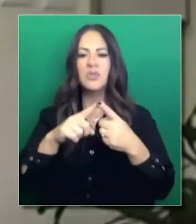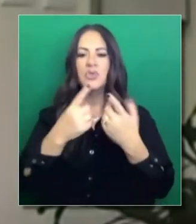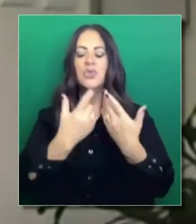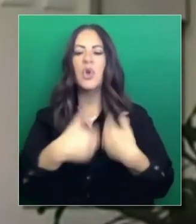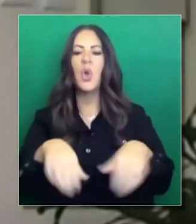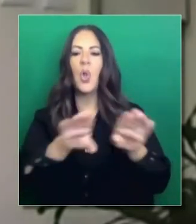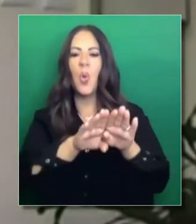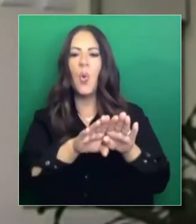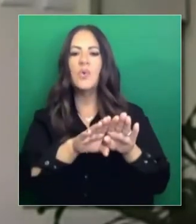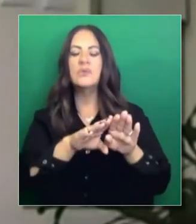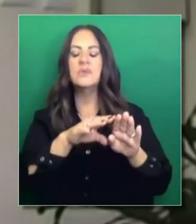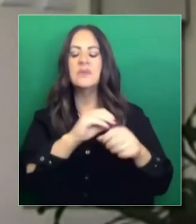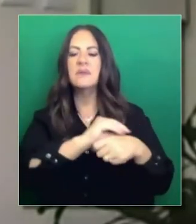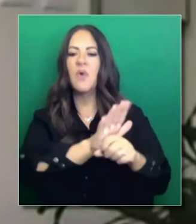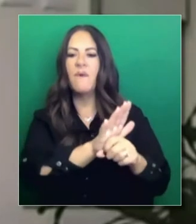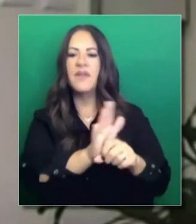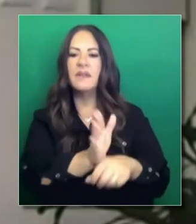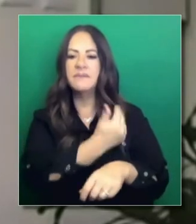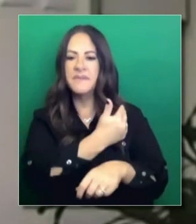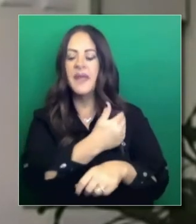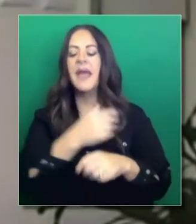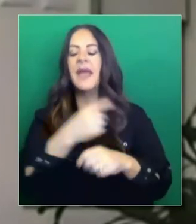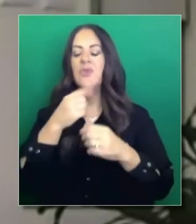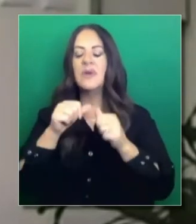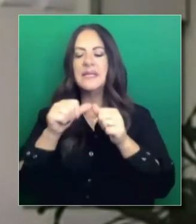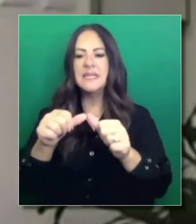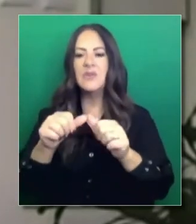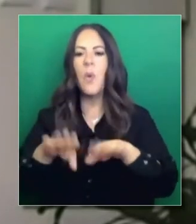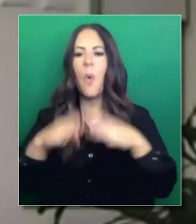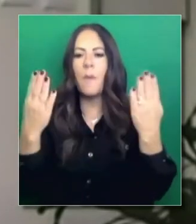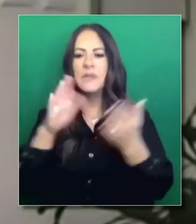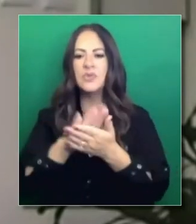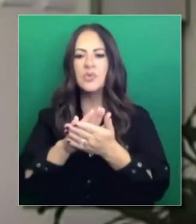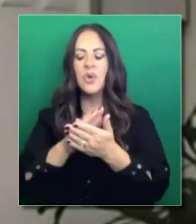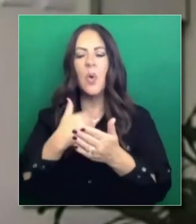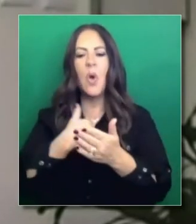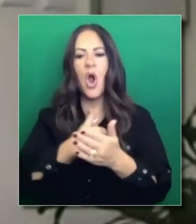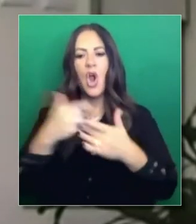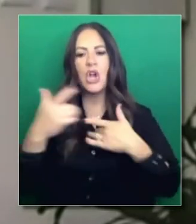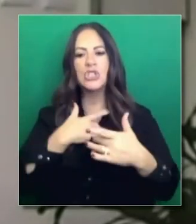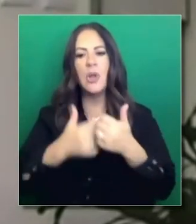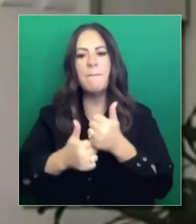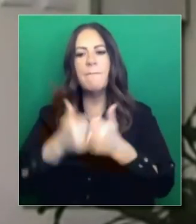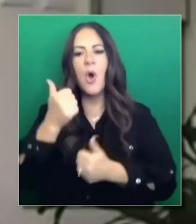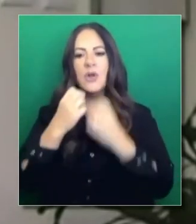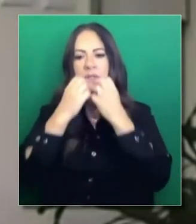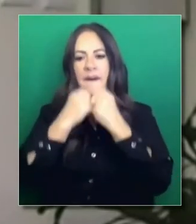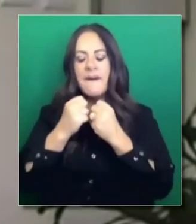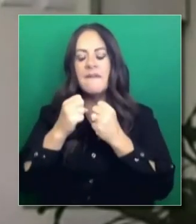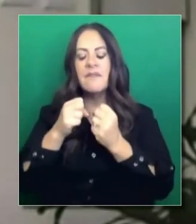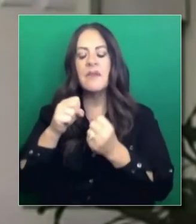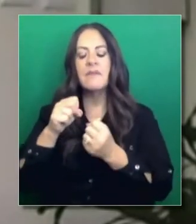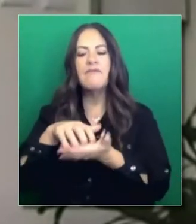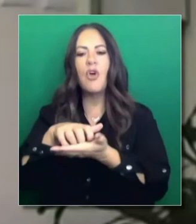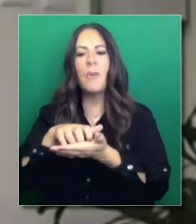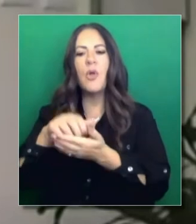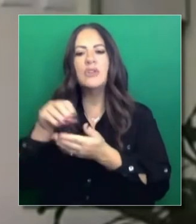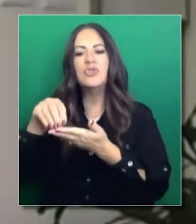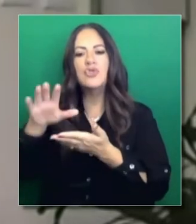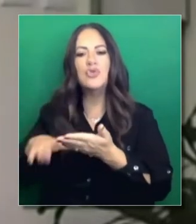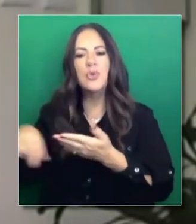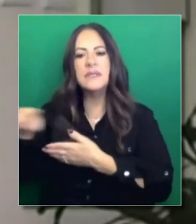esta pandemia, apoyando a las escuelas, prestando servicio a los estudiantes más vulnerables, como lo decía